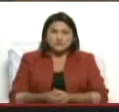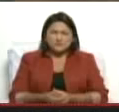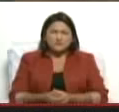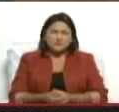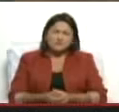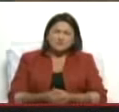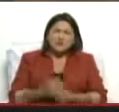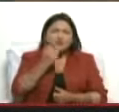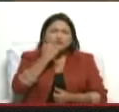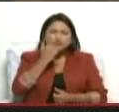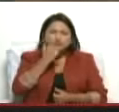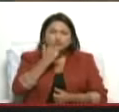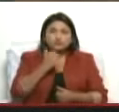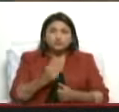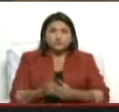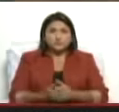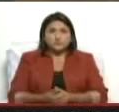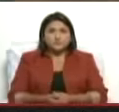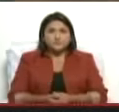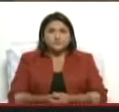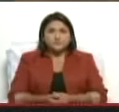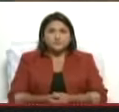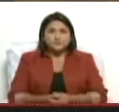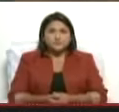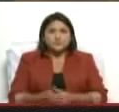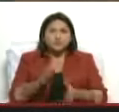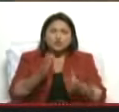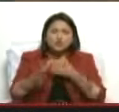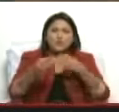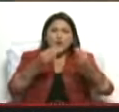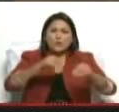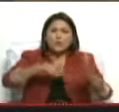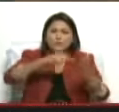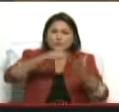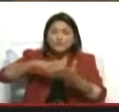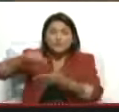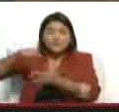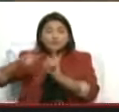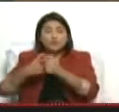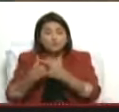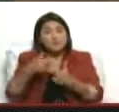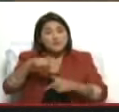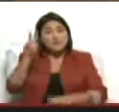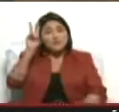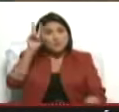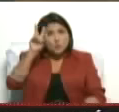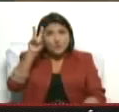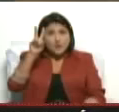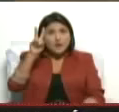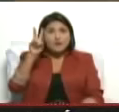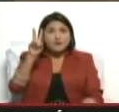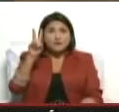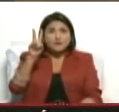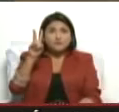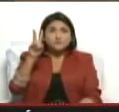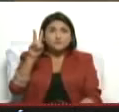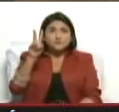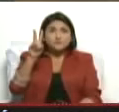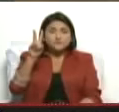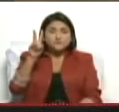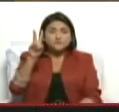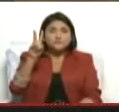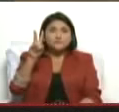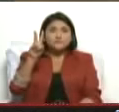ofensivo al memorándum que se firmó y por eso el estado venezolano ya en este caso es el poder